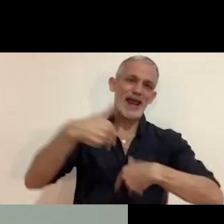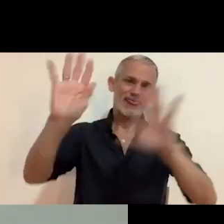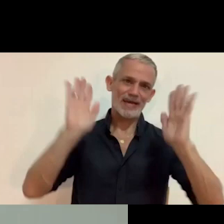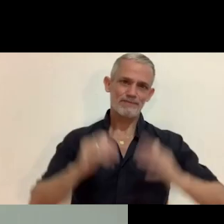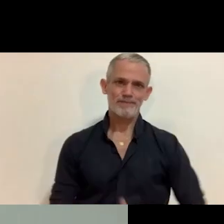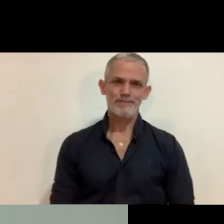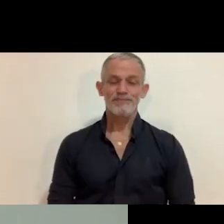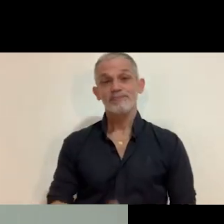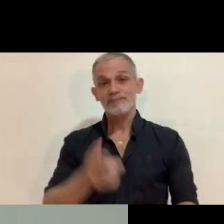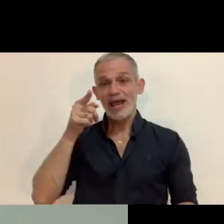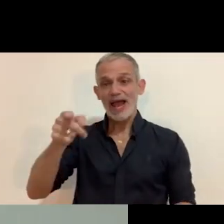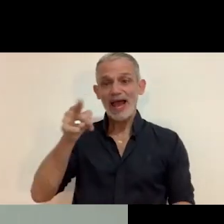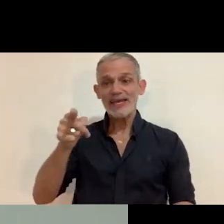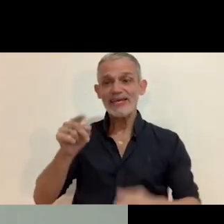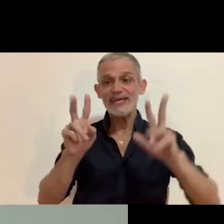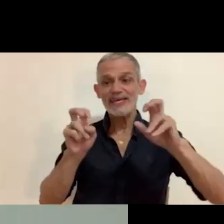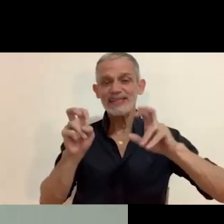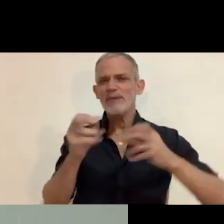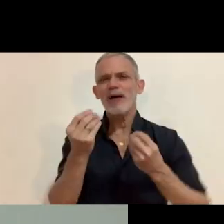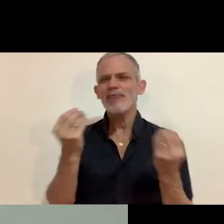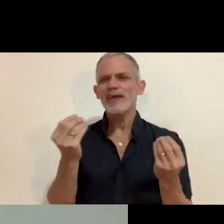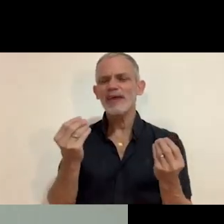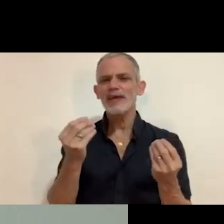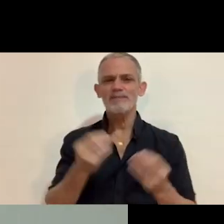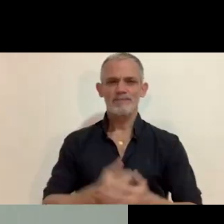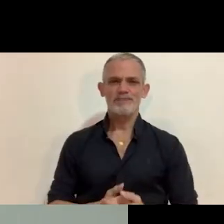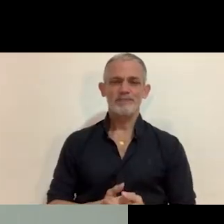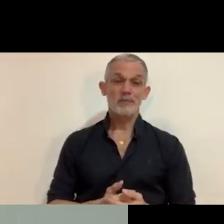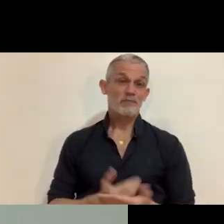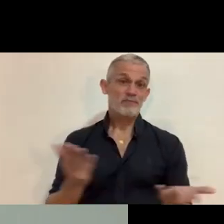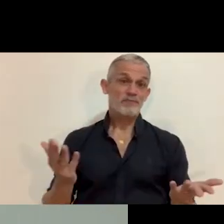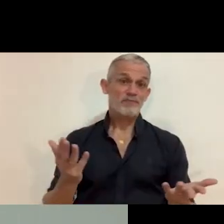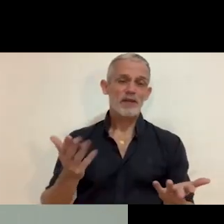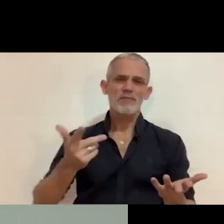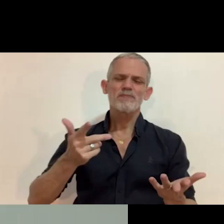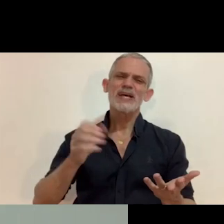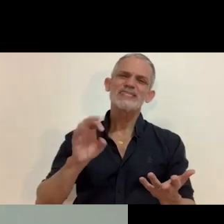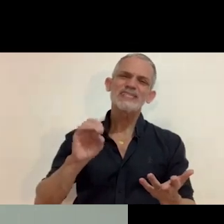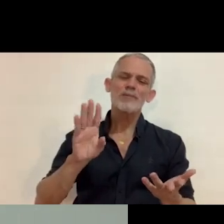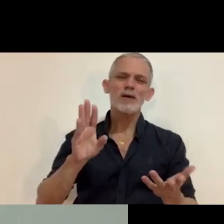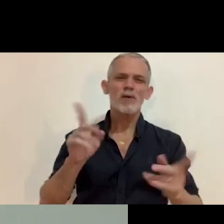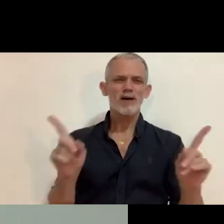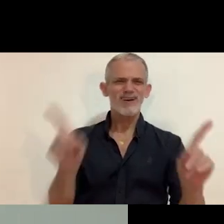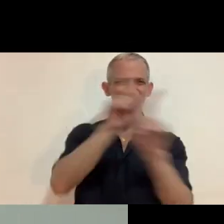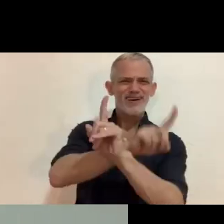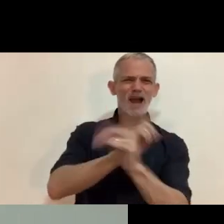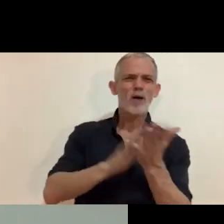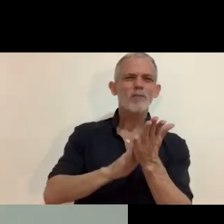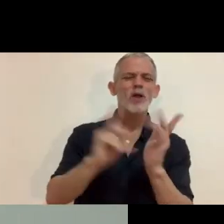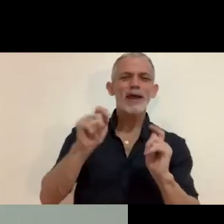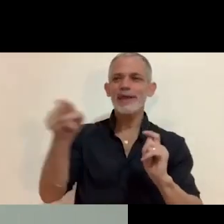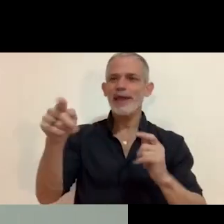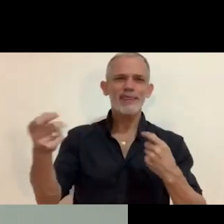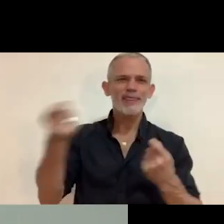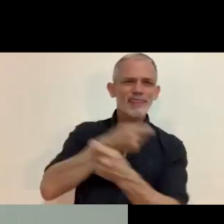es donde entra el tema de lo que mal se llama inversión de la carga de la prueba, y de